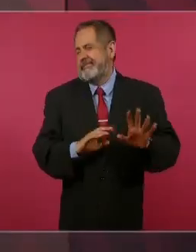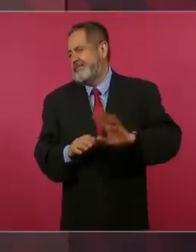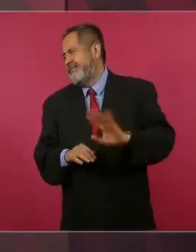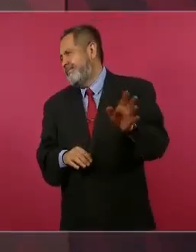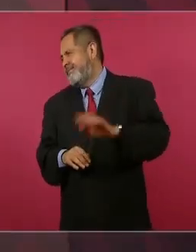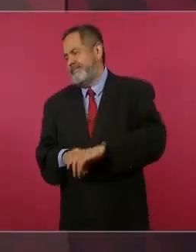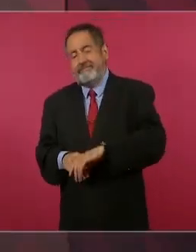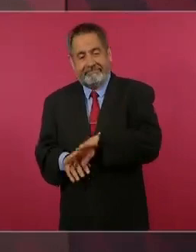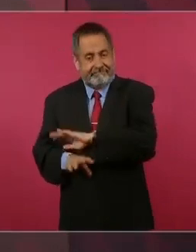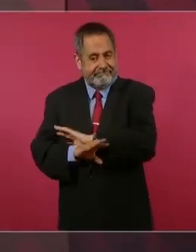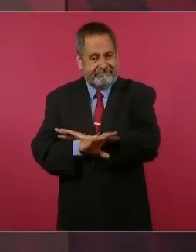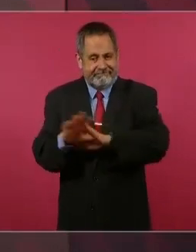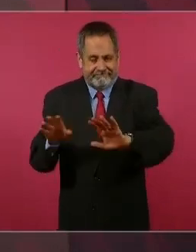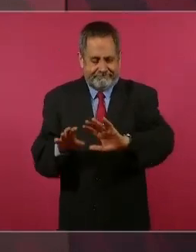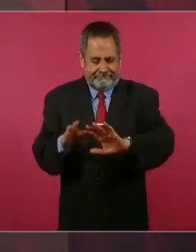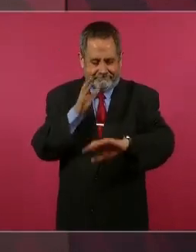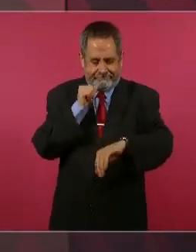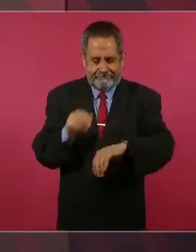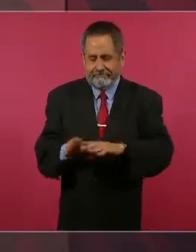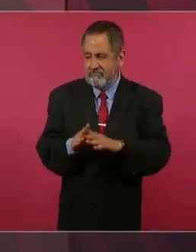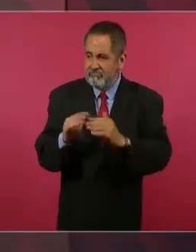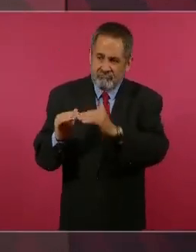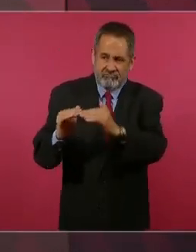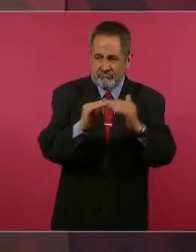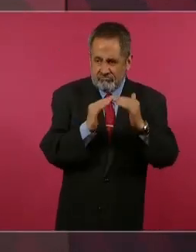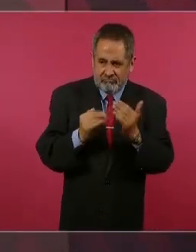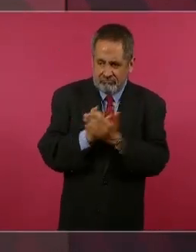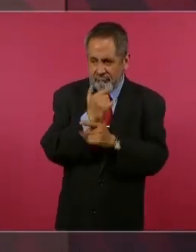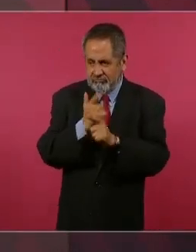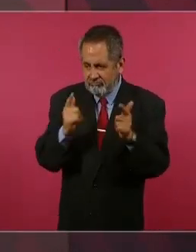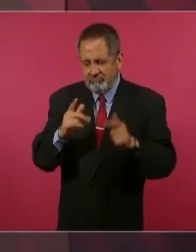no no tendríamos democracia